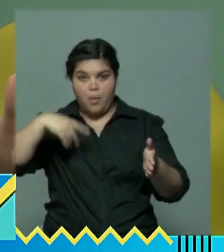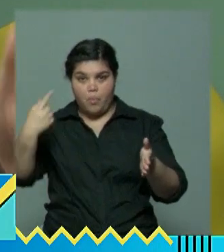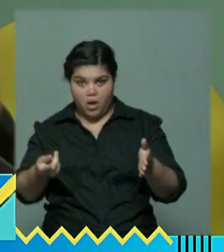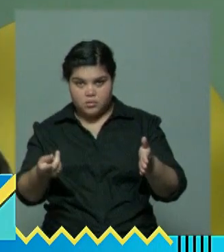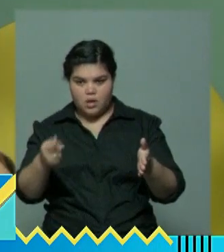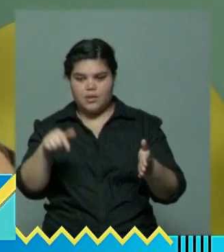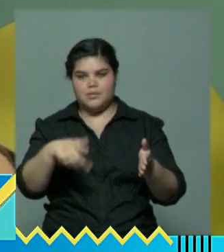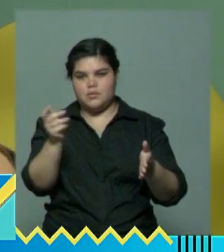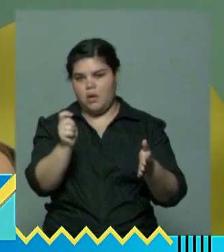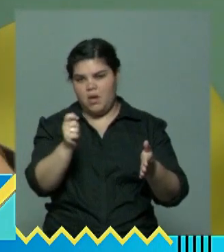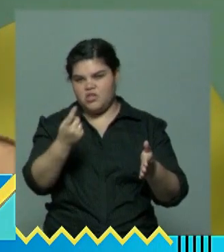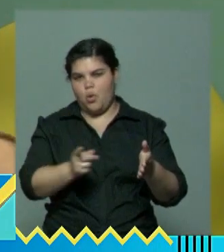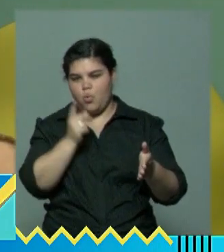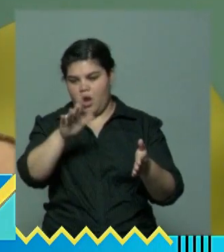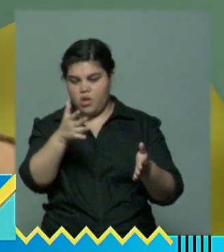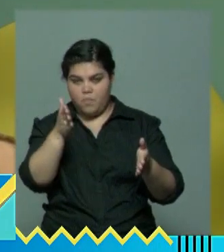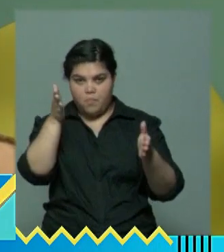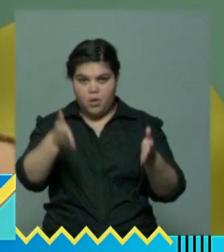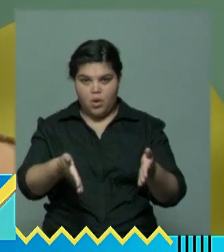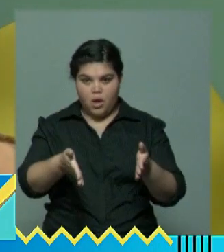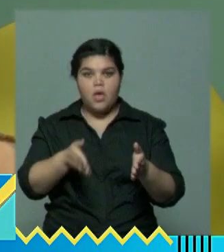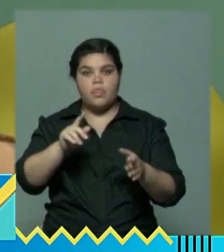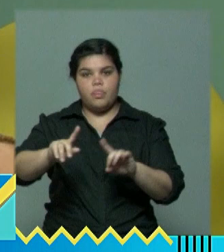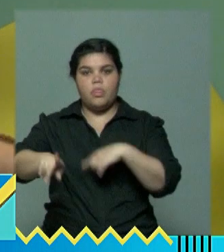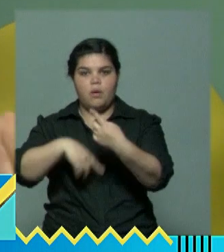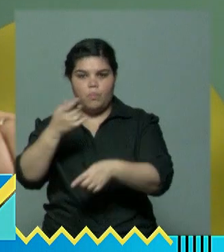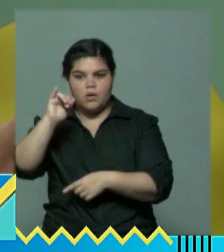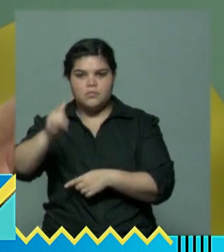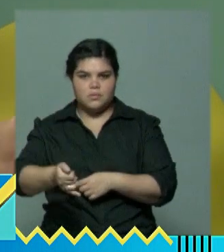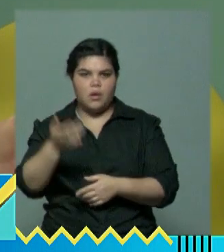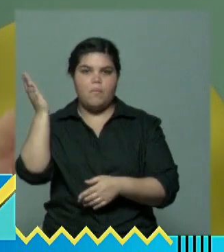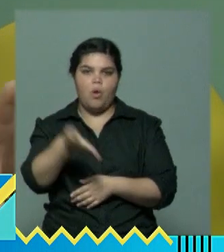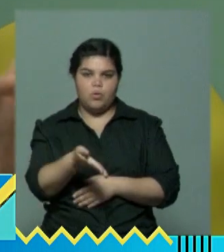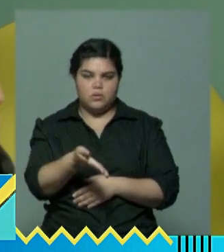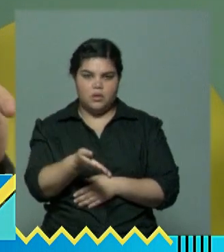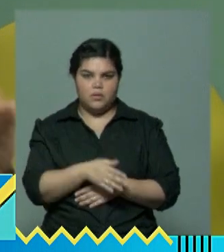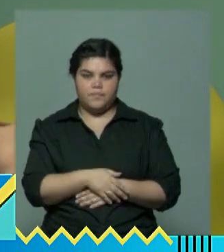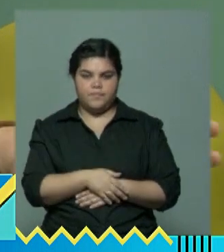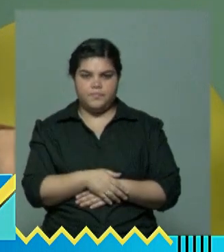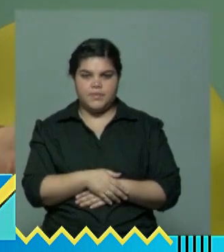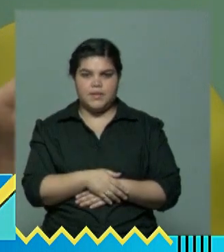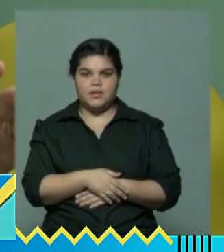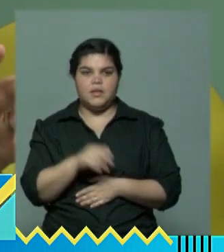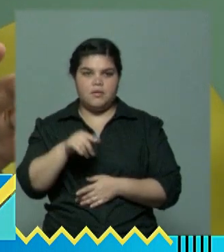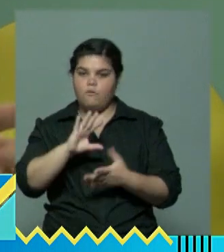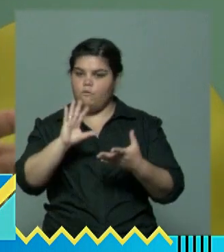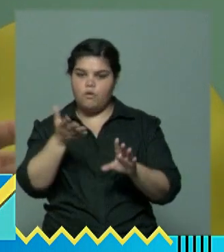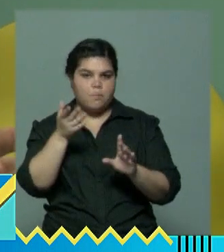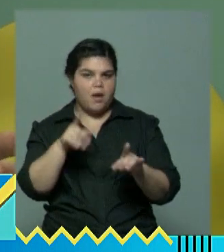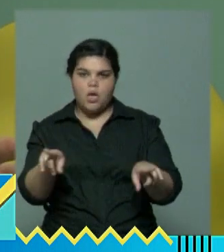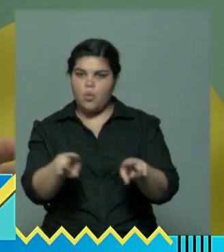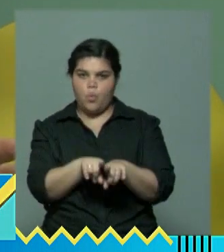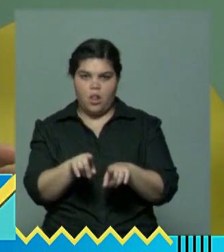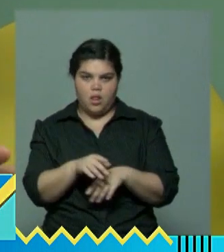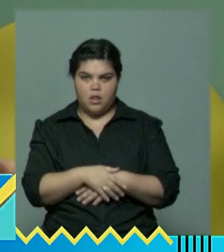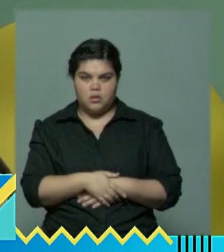La Subsecretaría de Trabajo tiene sus propias multas cuando encontramos trabajo en negro, con lo cual El esquema sigue siendo el mismo, es un paréntesis